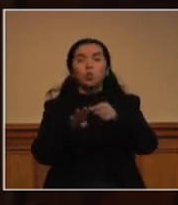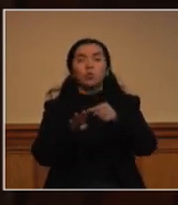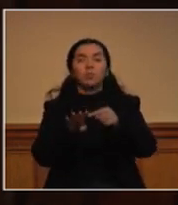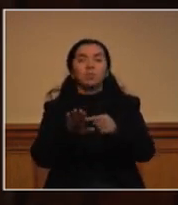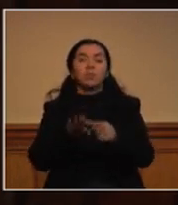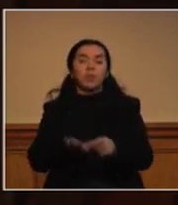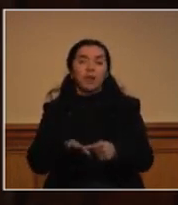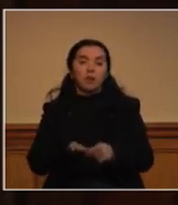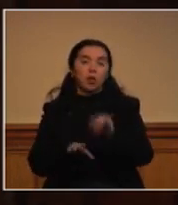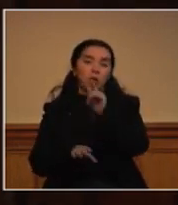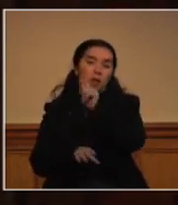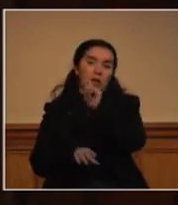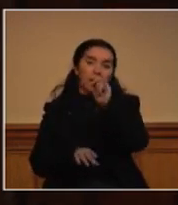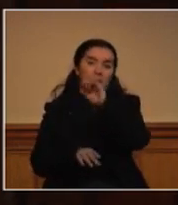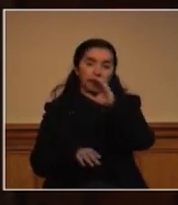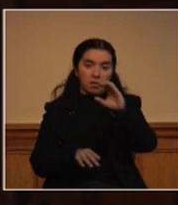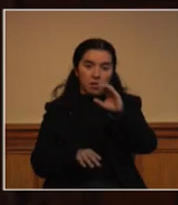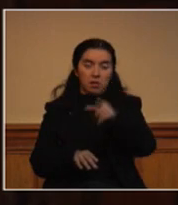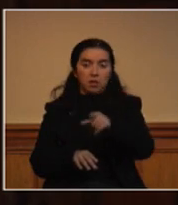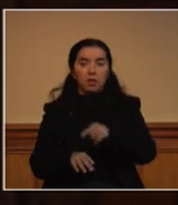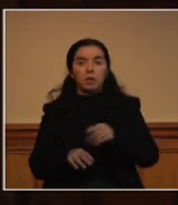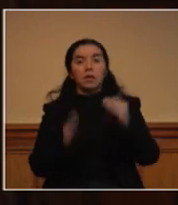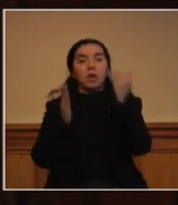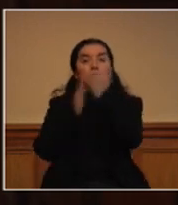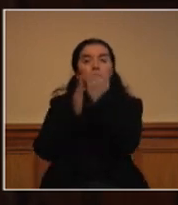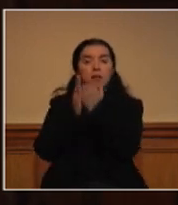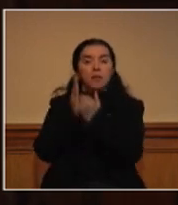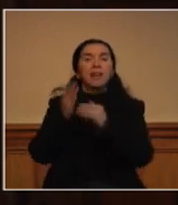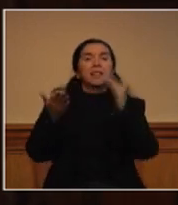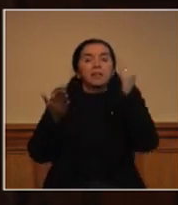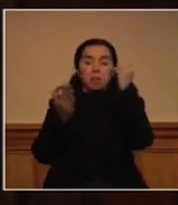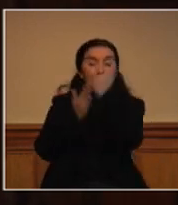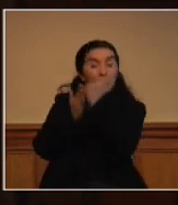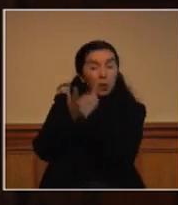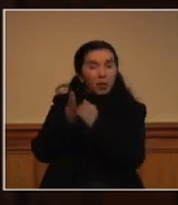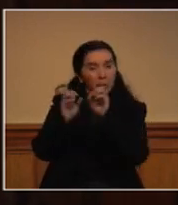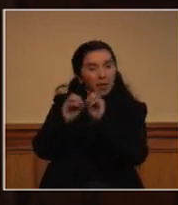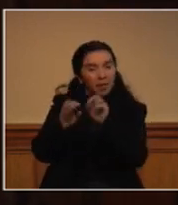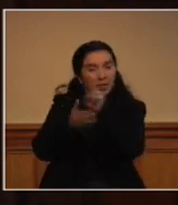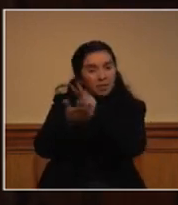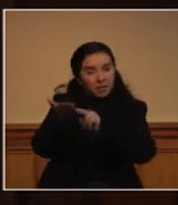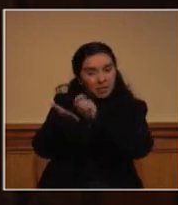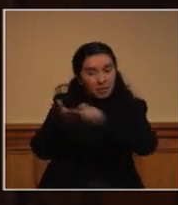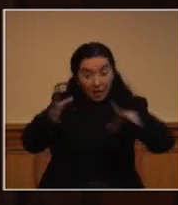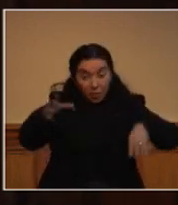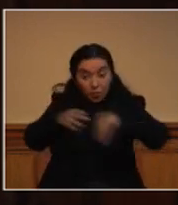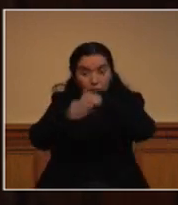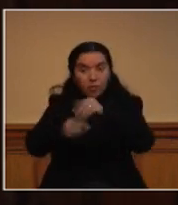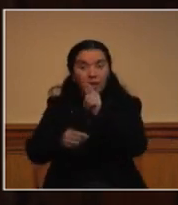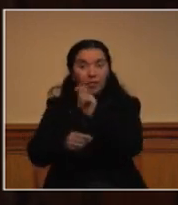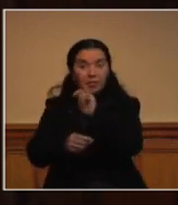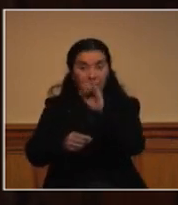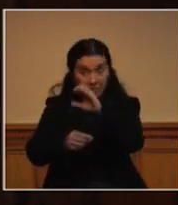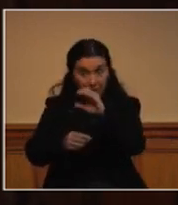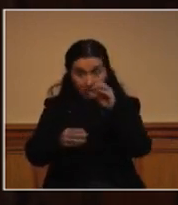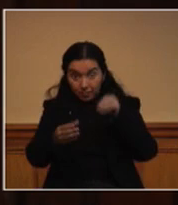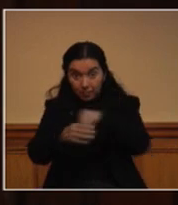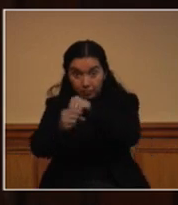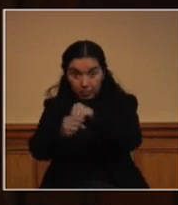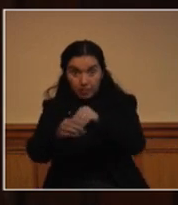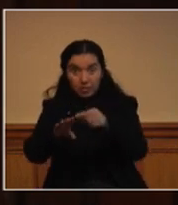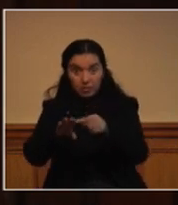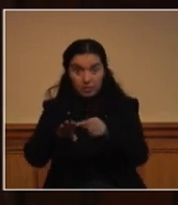integradas en todos los niveles y en los programas de alfabetización en relación al uso de las